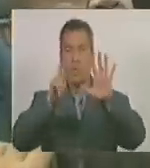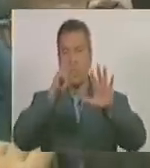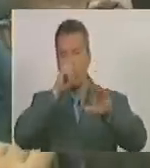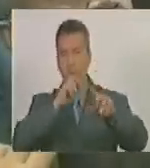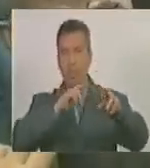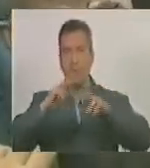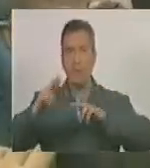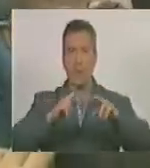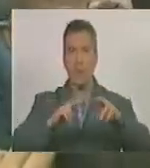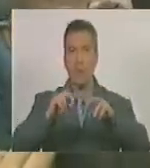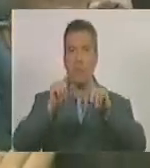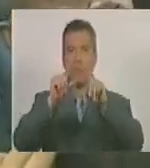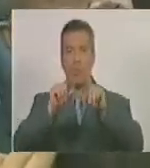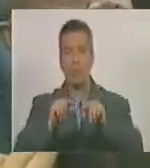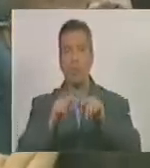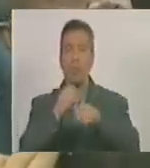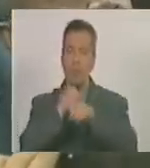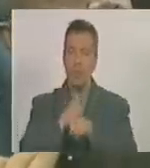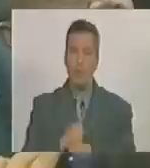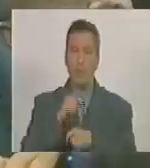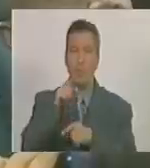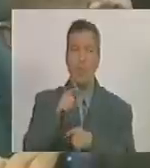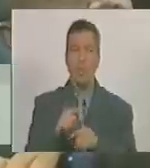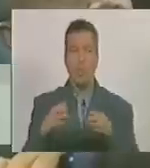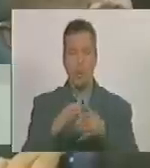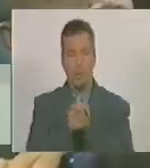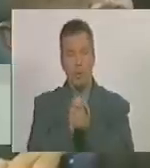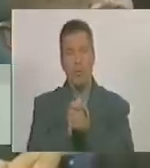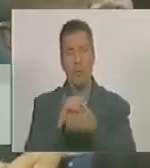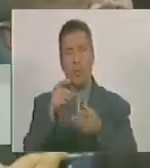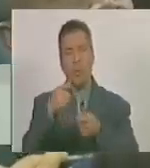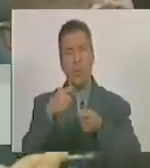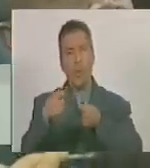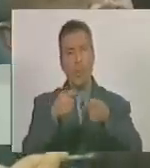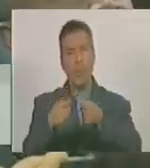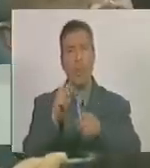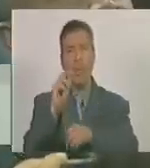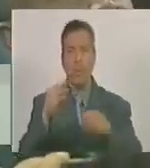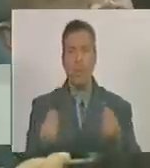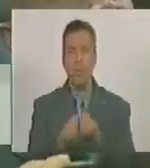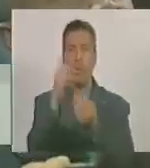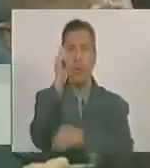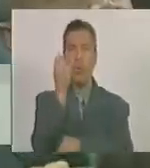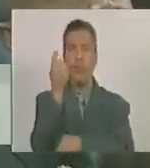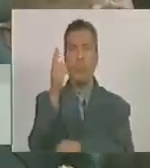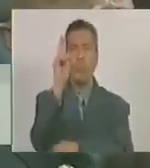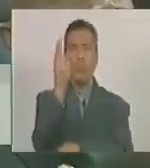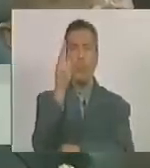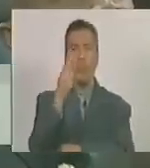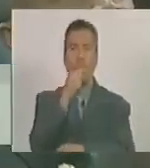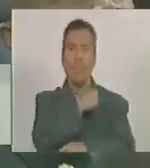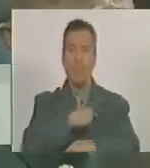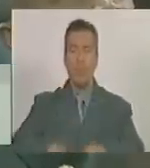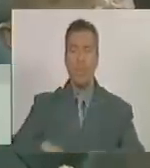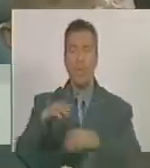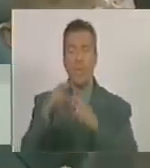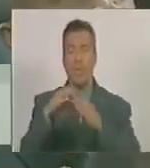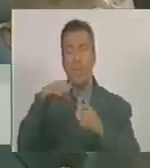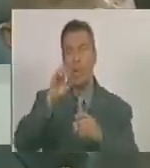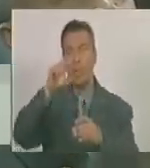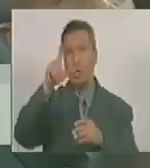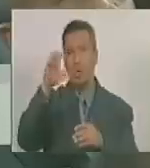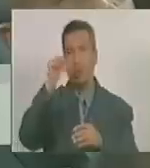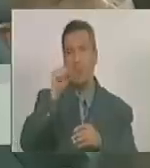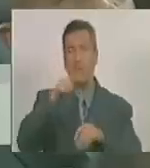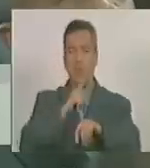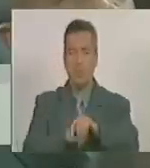relaciones disminuidas. Esperamos, como Grupo de Amistad Parlamentaria con Uruguay, que preside nuestra querida diputada Vanessa Montero y que en